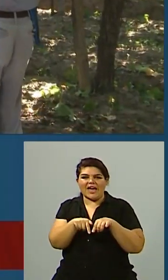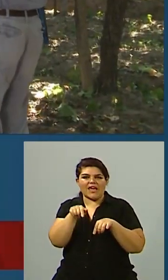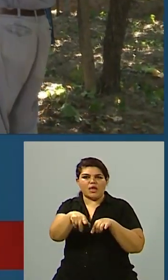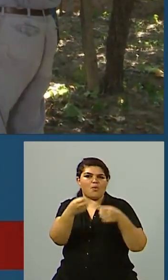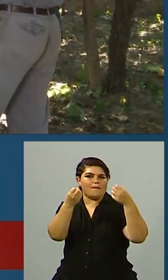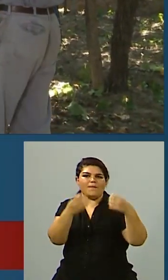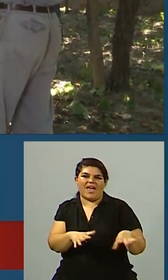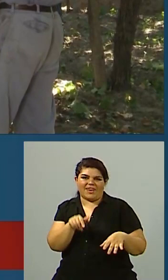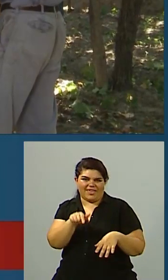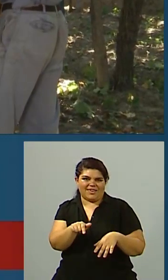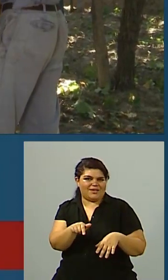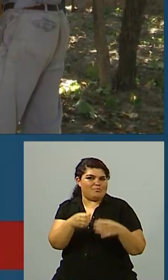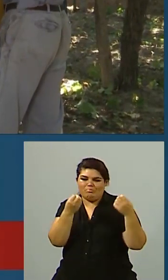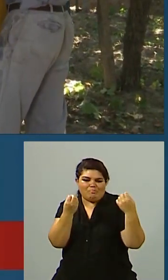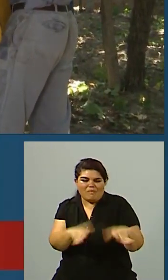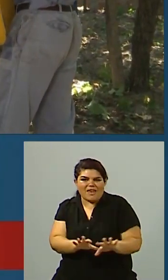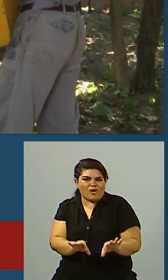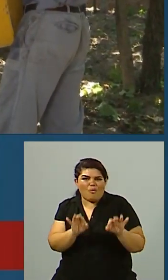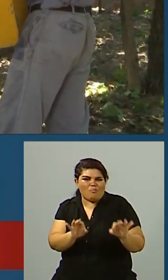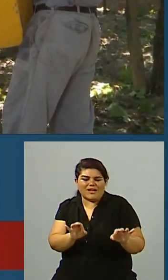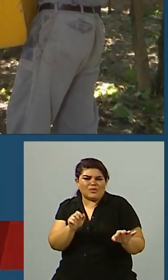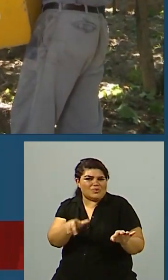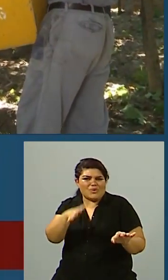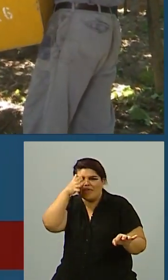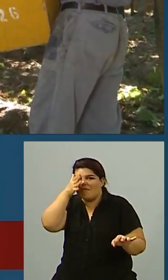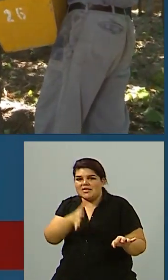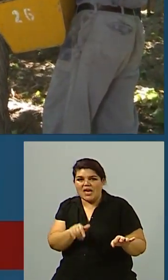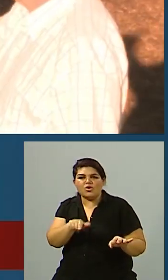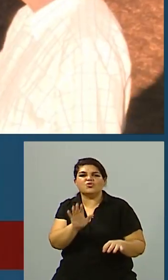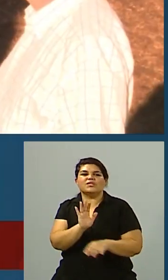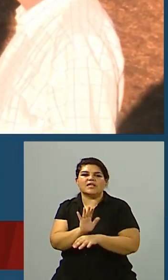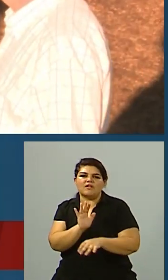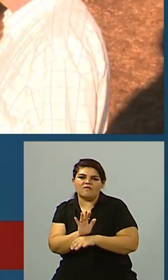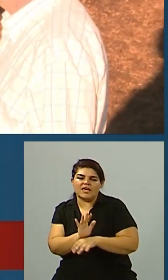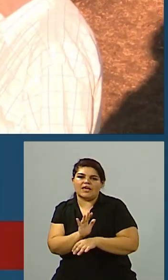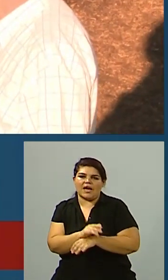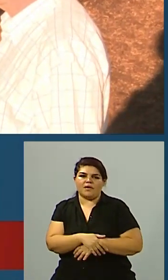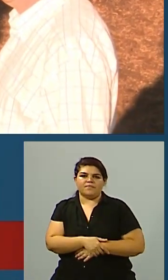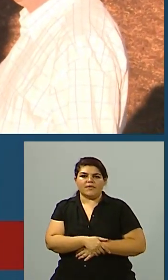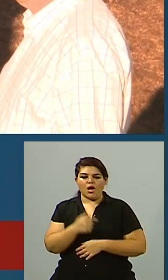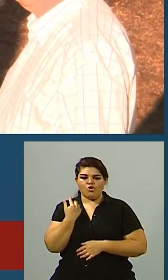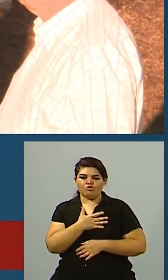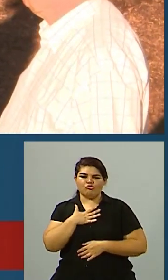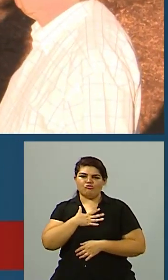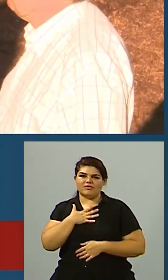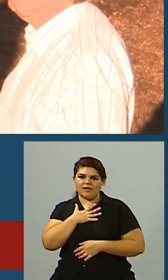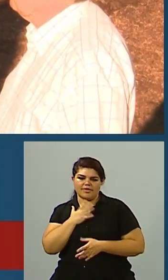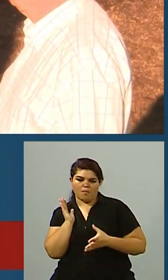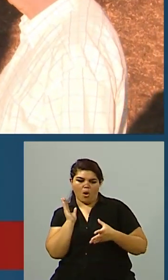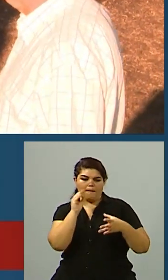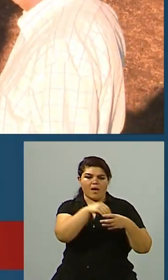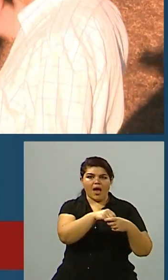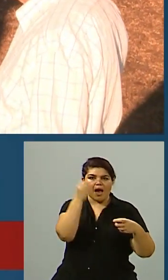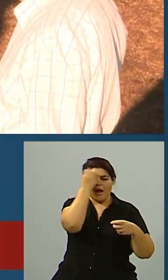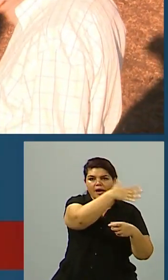Es mucho. Entonces, y eso tiene que ver con un desarraigo rural, empieza a haber consecuencias, digamos, en